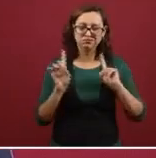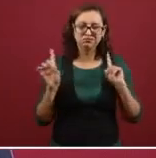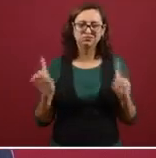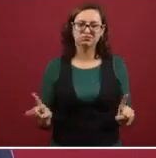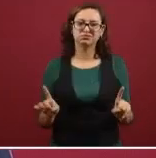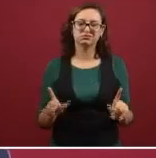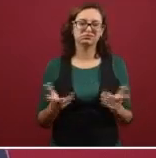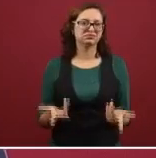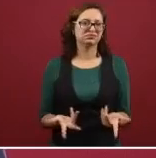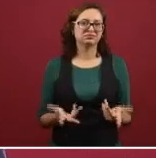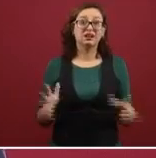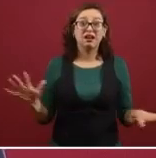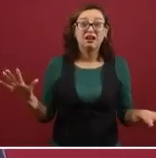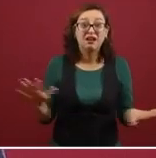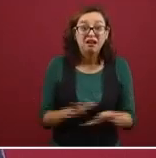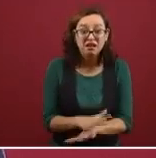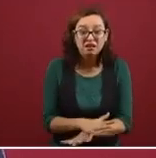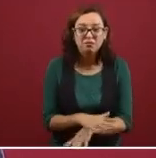Esto cambió.